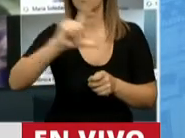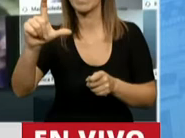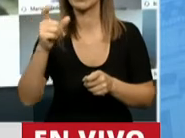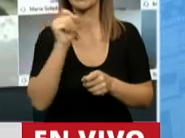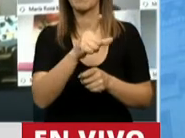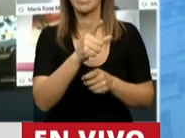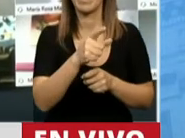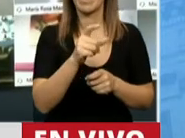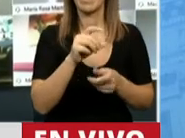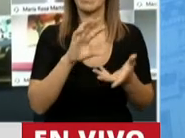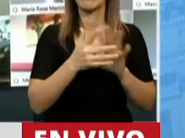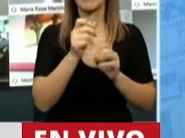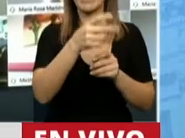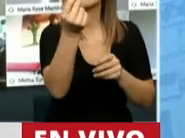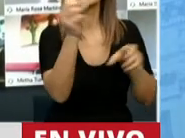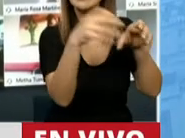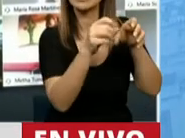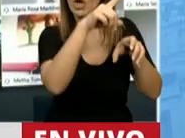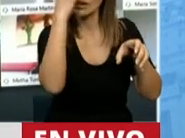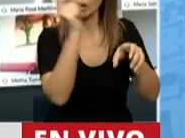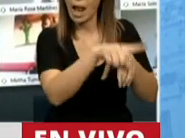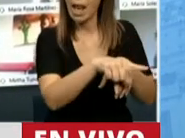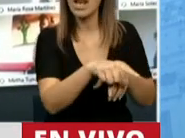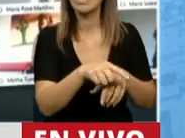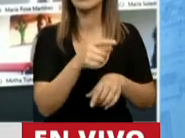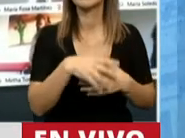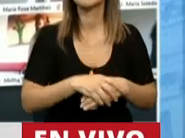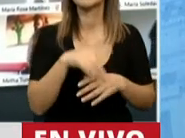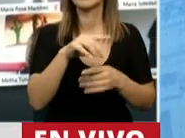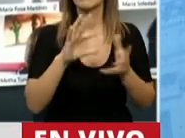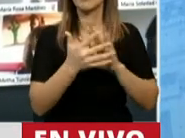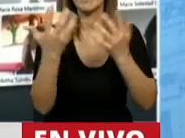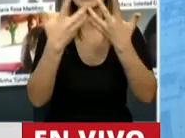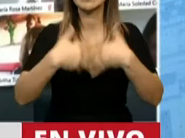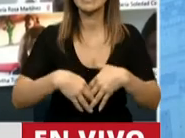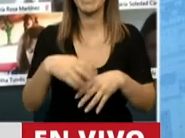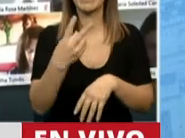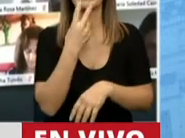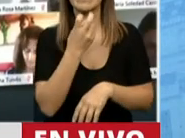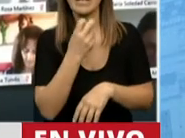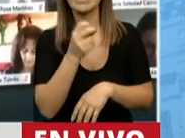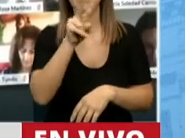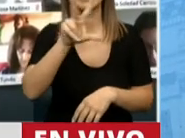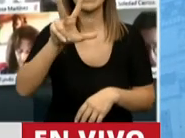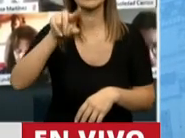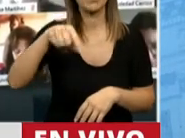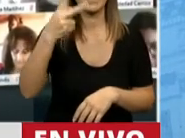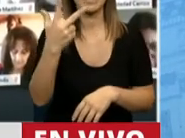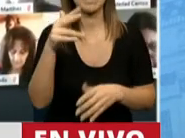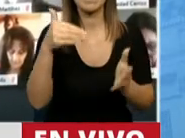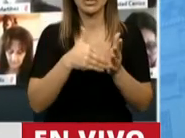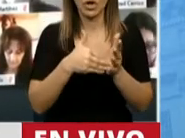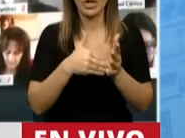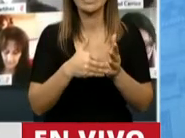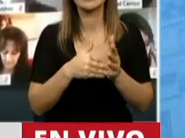asistencia financiera de obligación a cargo del Tesoro para los gastos correspondientes a la ciudad de la unidad que sea el sistema de transmisión de energía eléctrica por 23.3 millones y aprobación